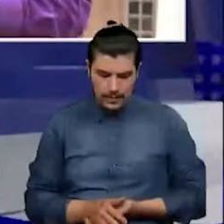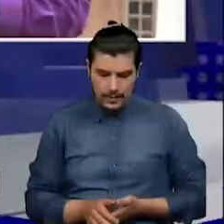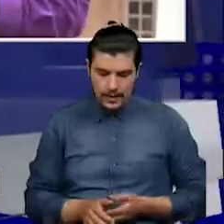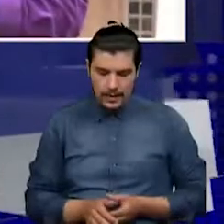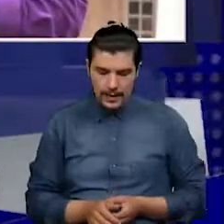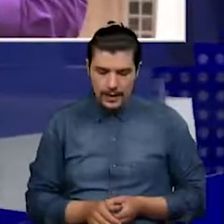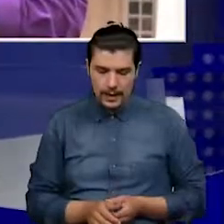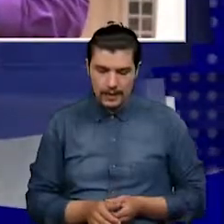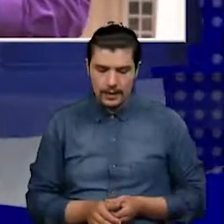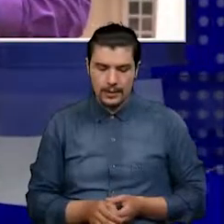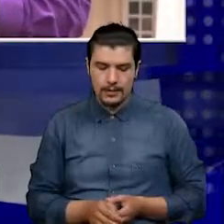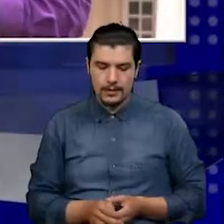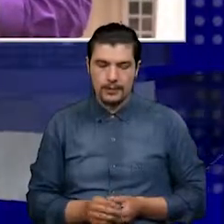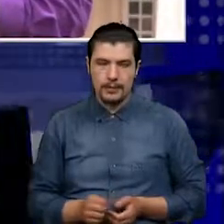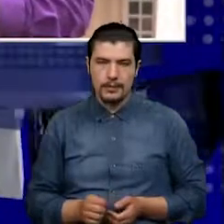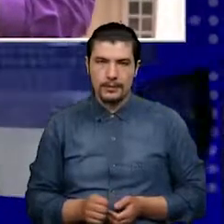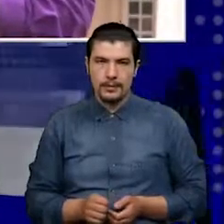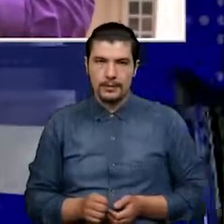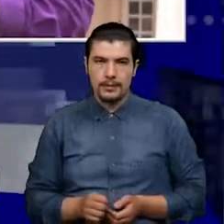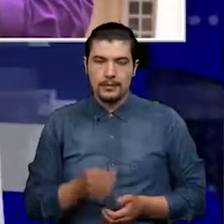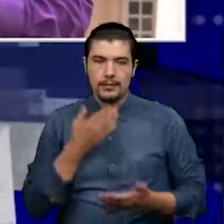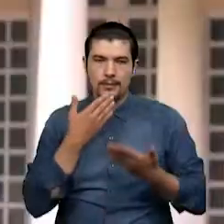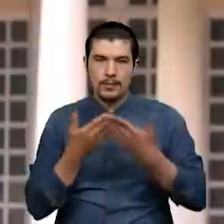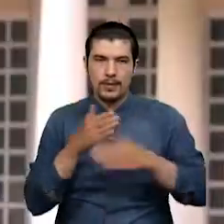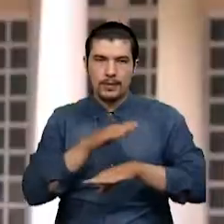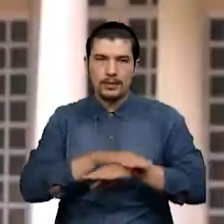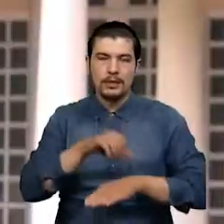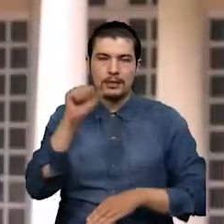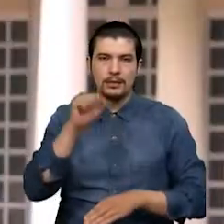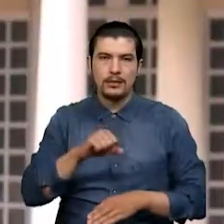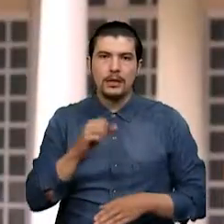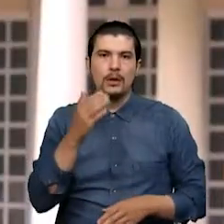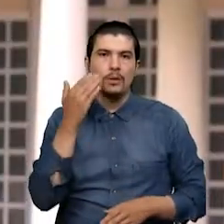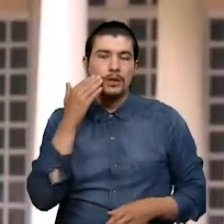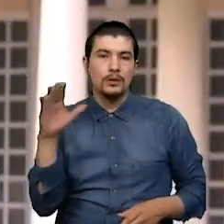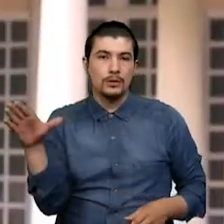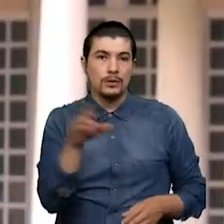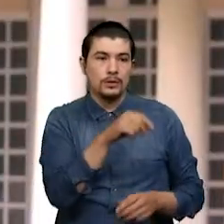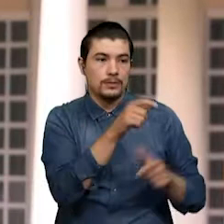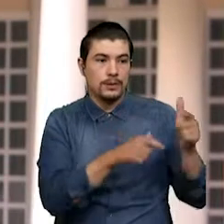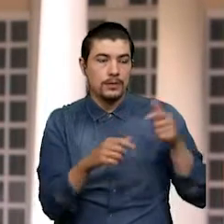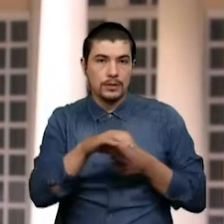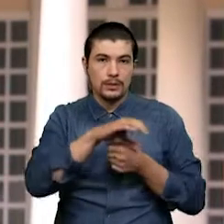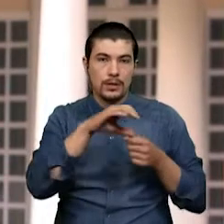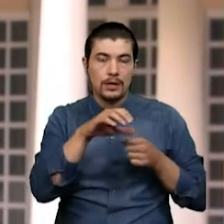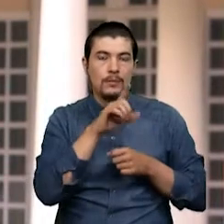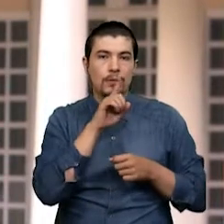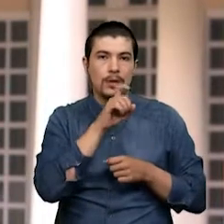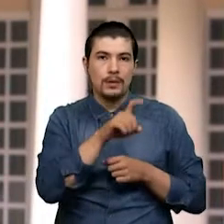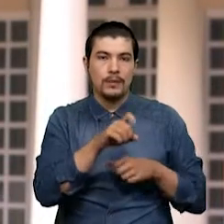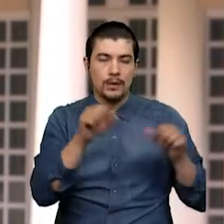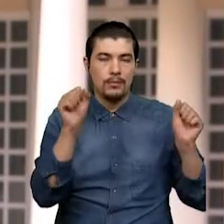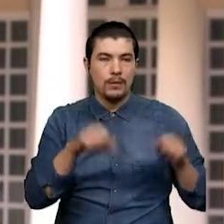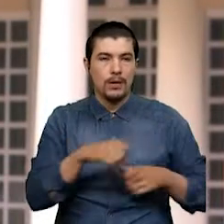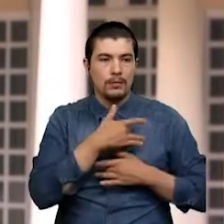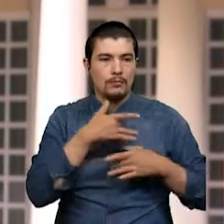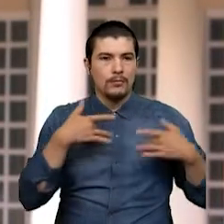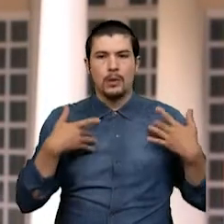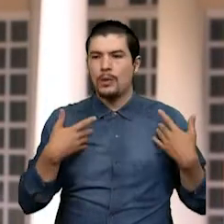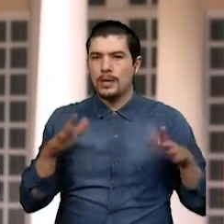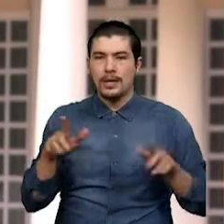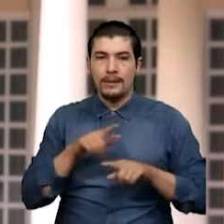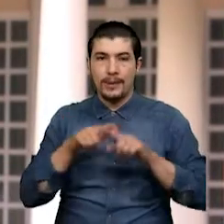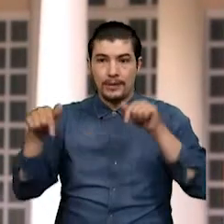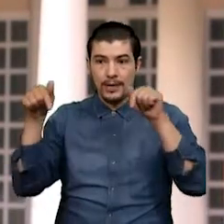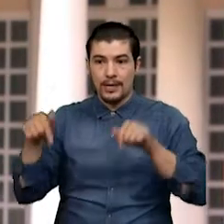buenas tardes aun cuando todos los usuarios de la salud en bucaramanga pueden asistir a cualquier centro de salud los